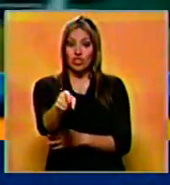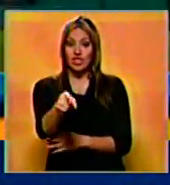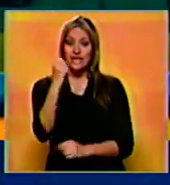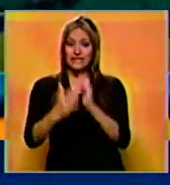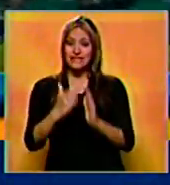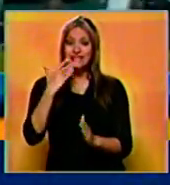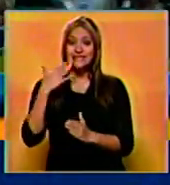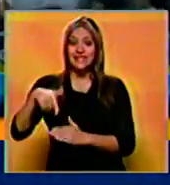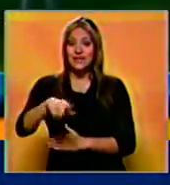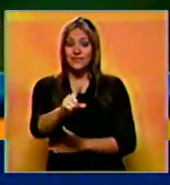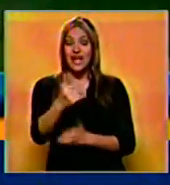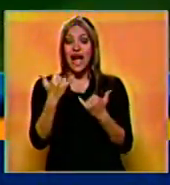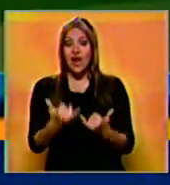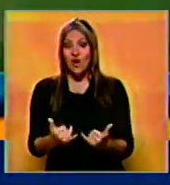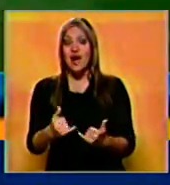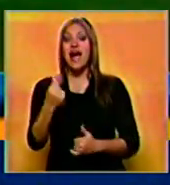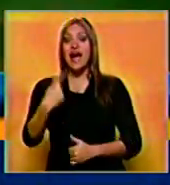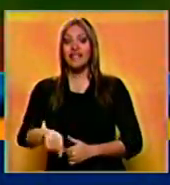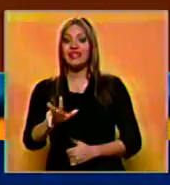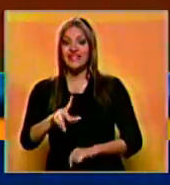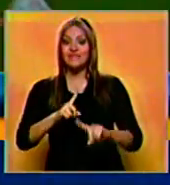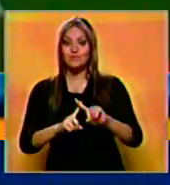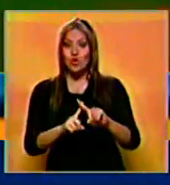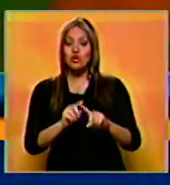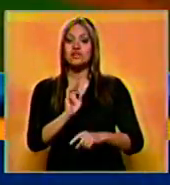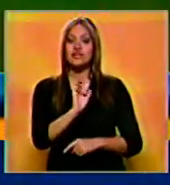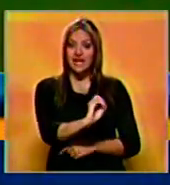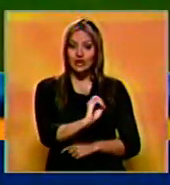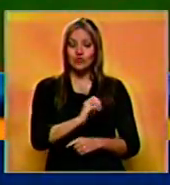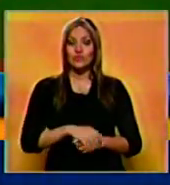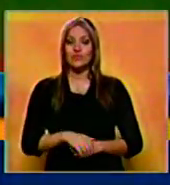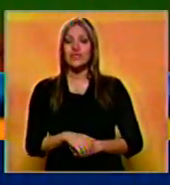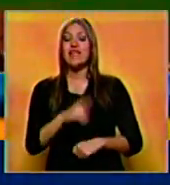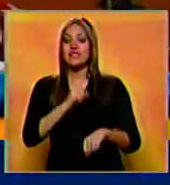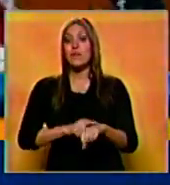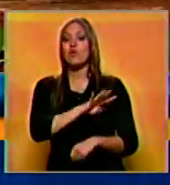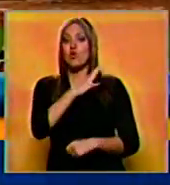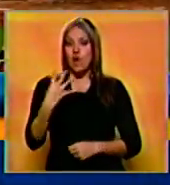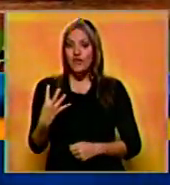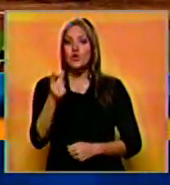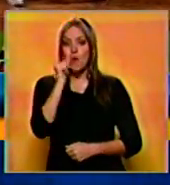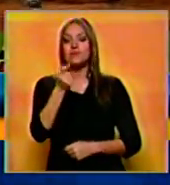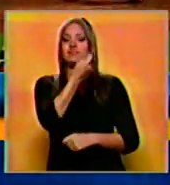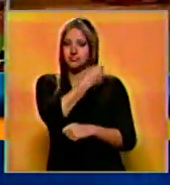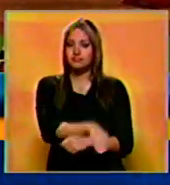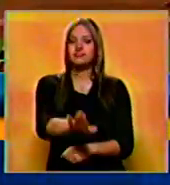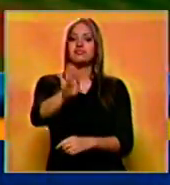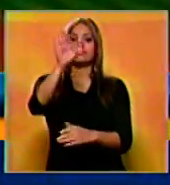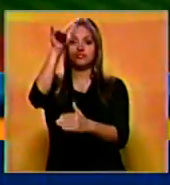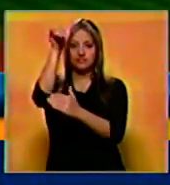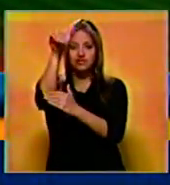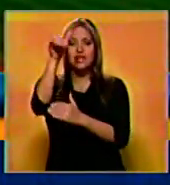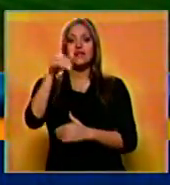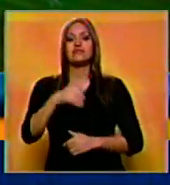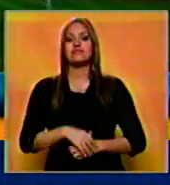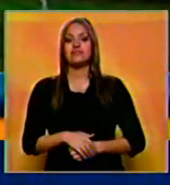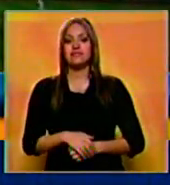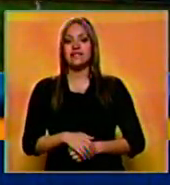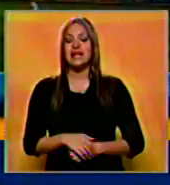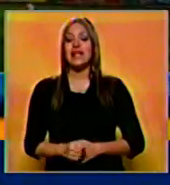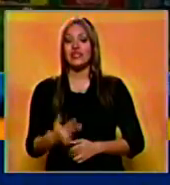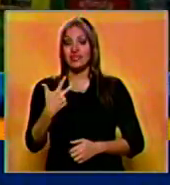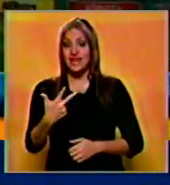Victorino, batazo que ponía el juego 3-0. Ya en el cuarto tramo, Boston dio otro duro golpe a San Luis con otro rally